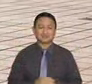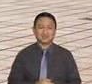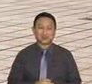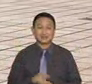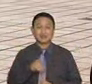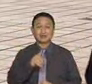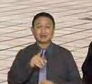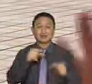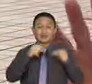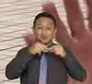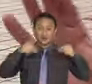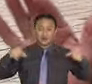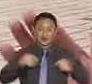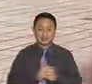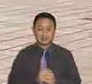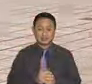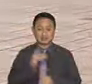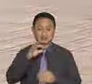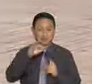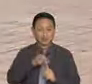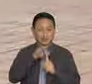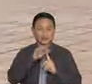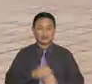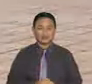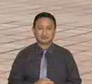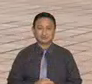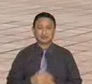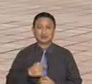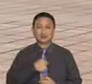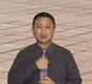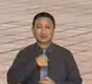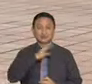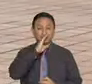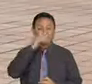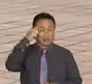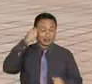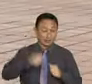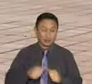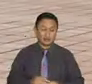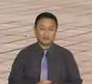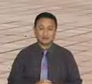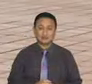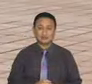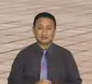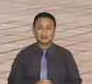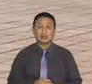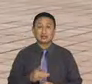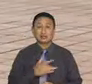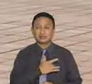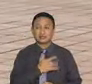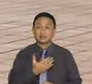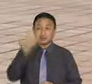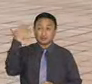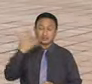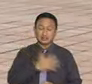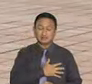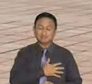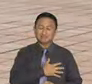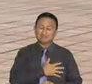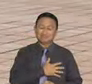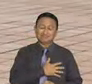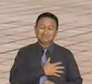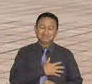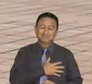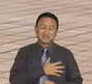medios especiales ella siempre recuerdo con con nostalgia todas las vivencias